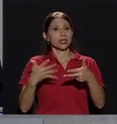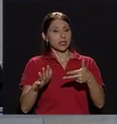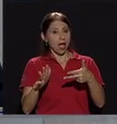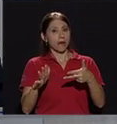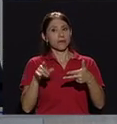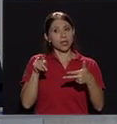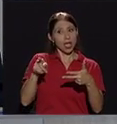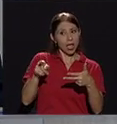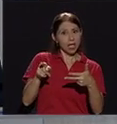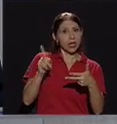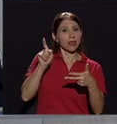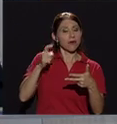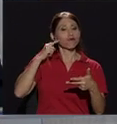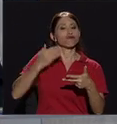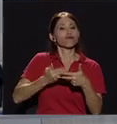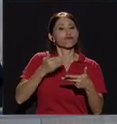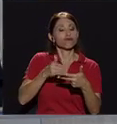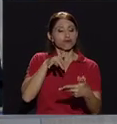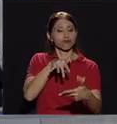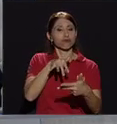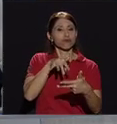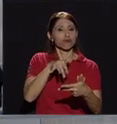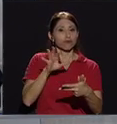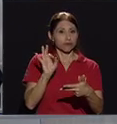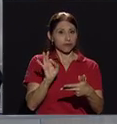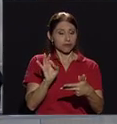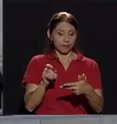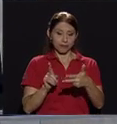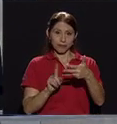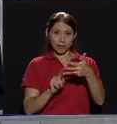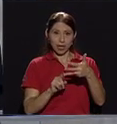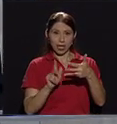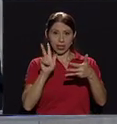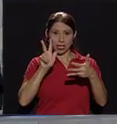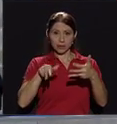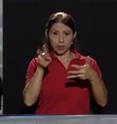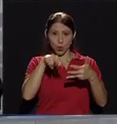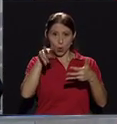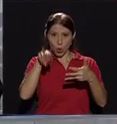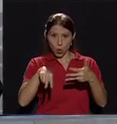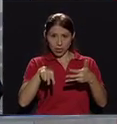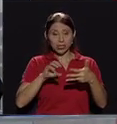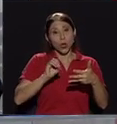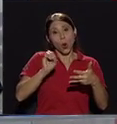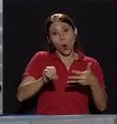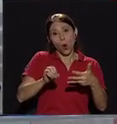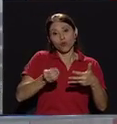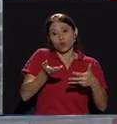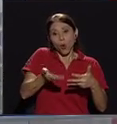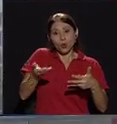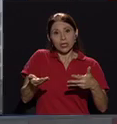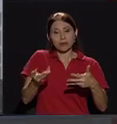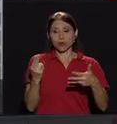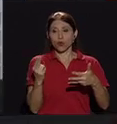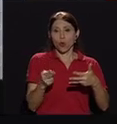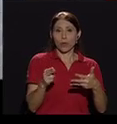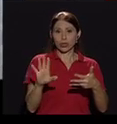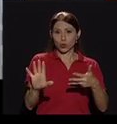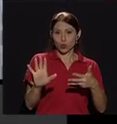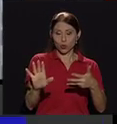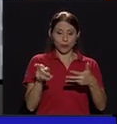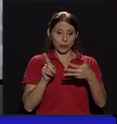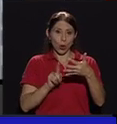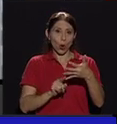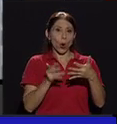certificación de estudios o similar, que tuviera 3.000 colones o bienes inscritos a su nombre, o